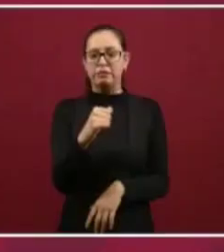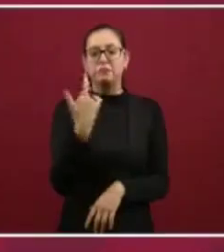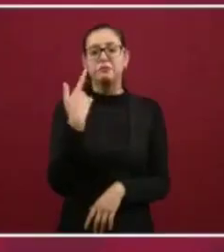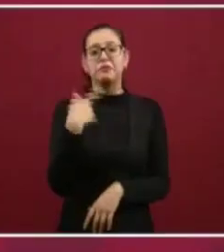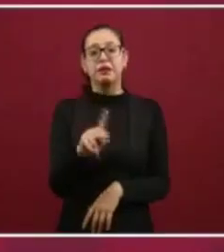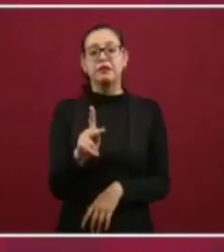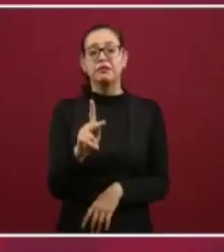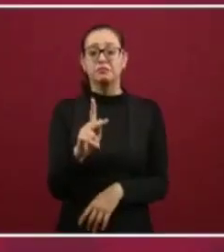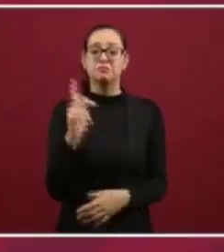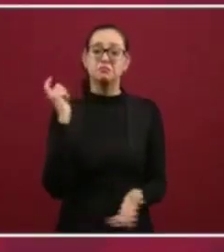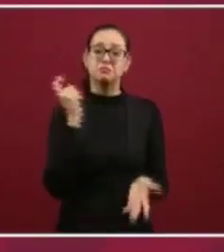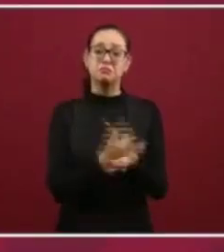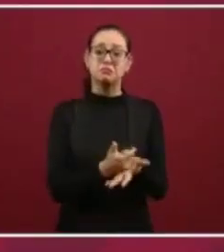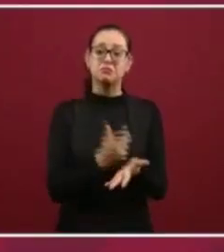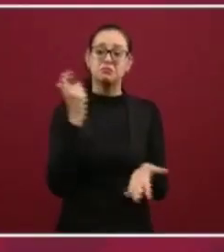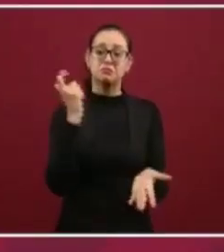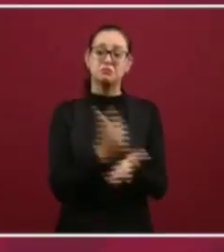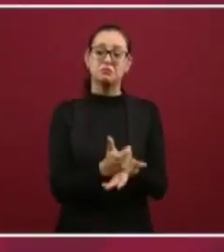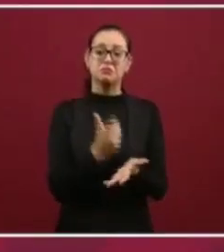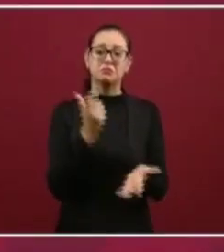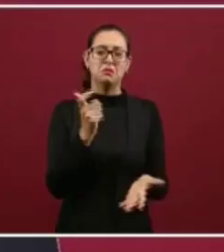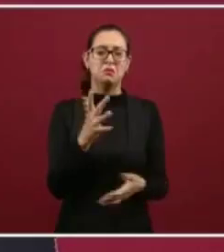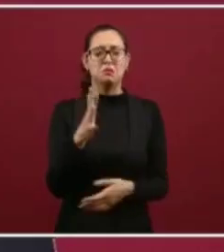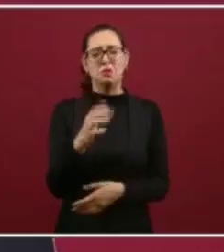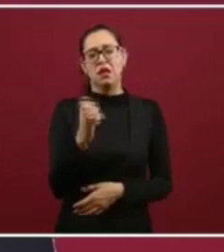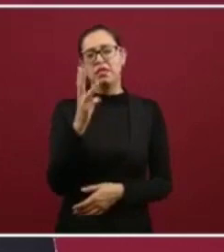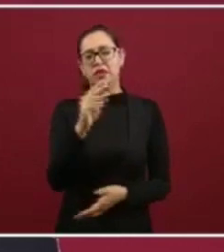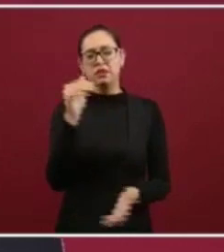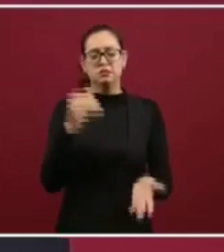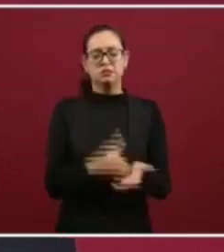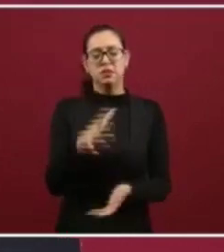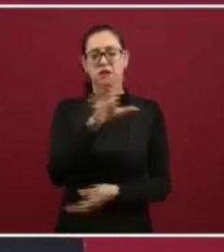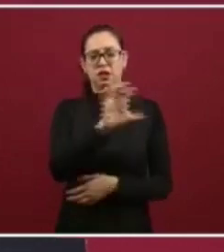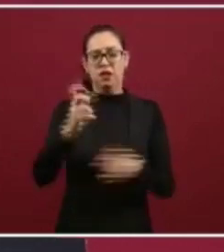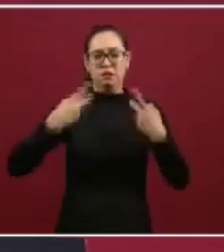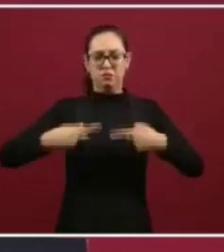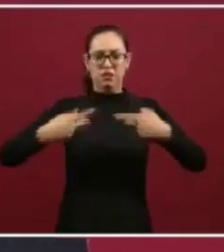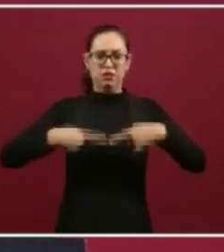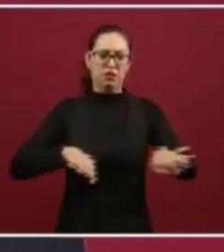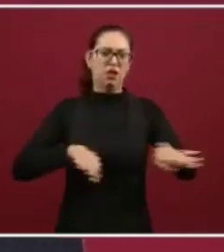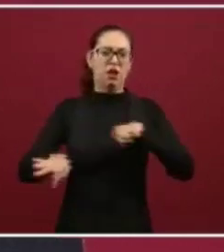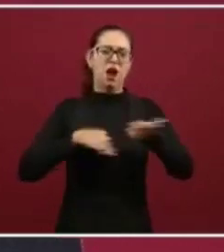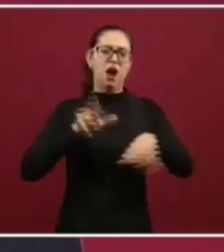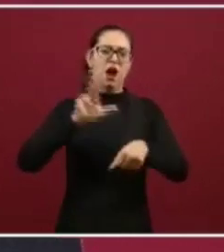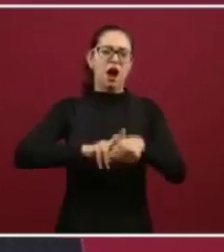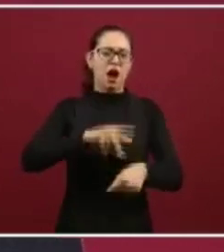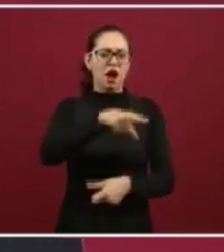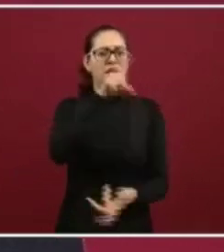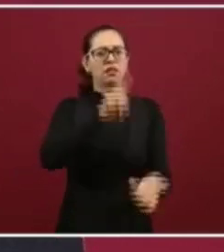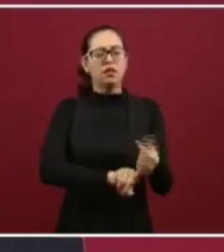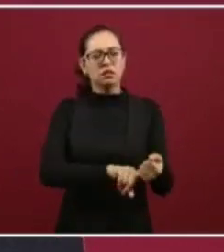salario, alrededor de 3.500 trabajadores.